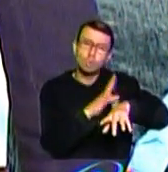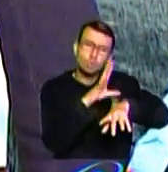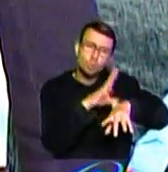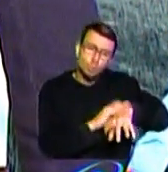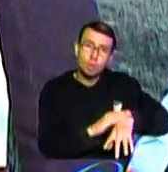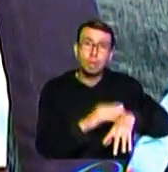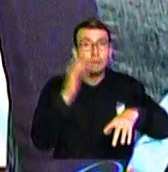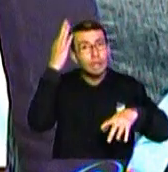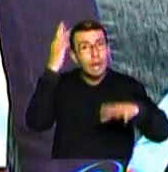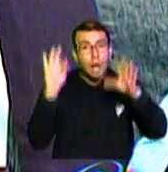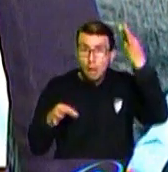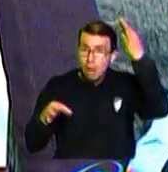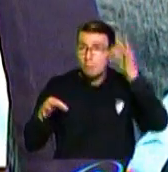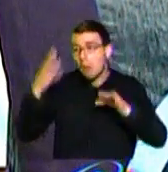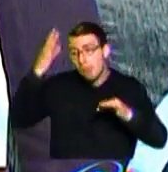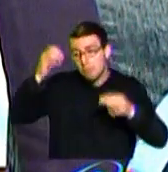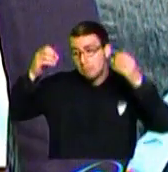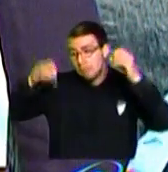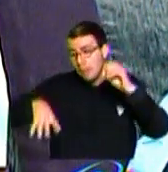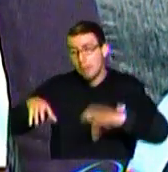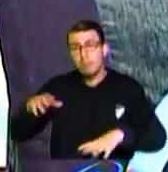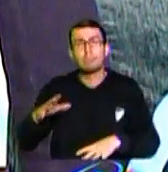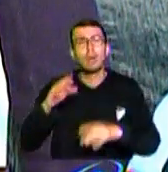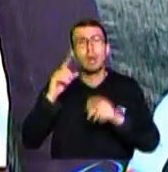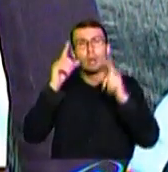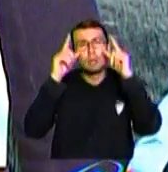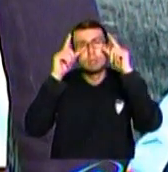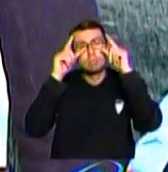del brillo y disminución de la visión.